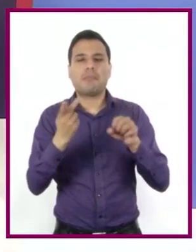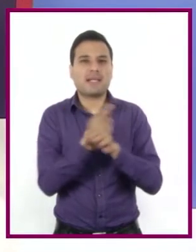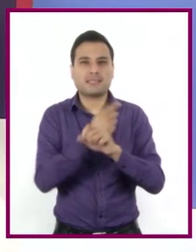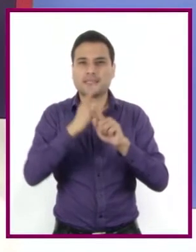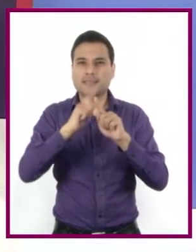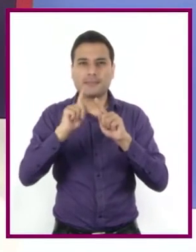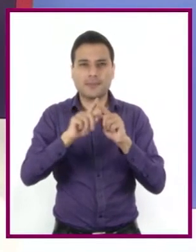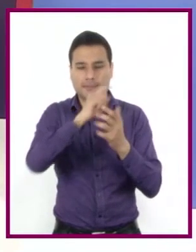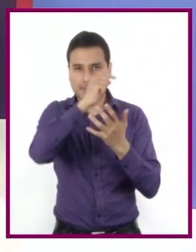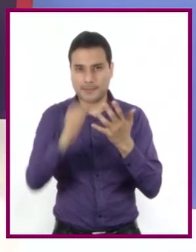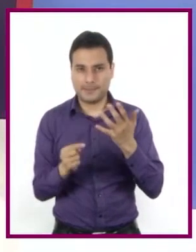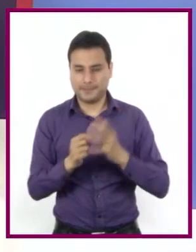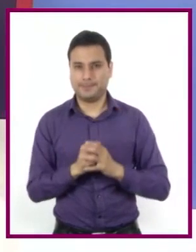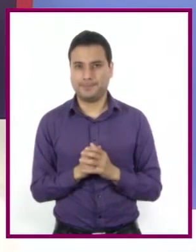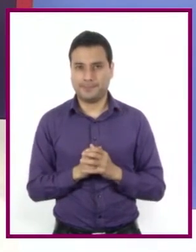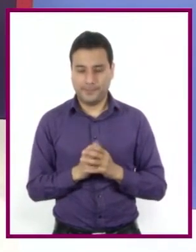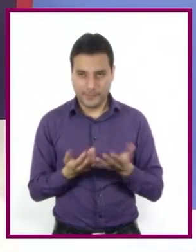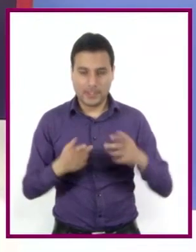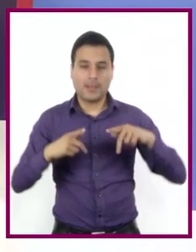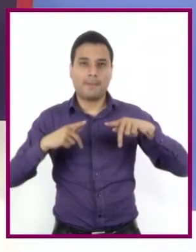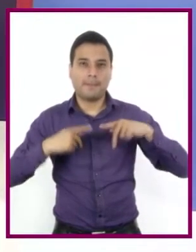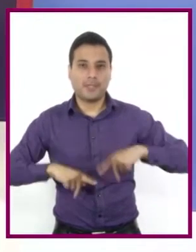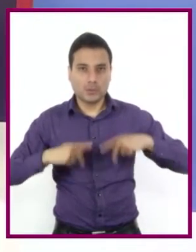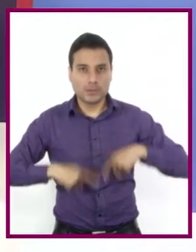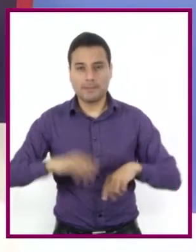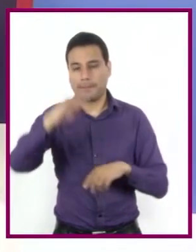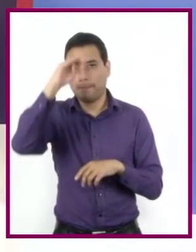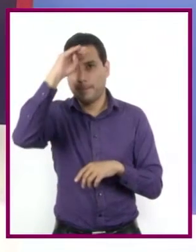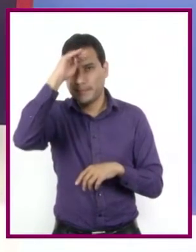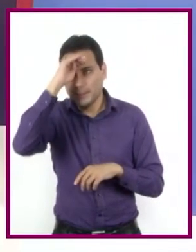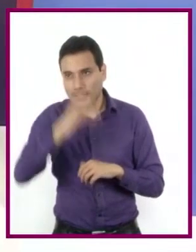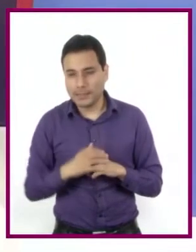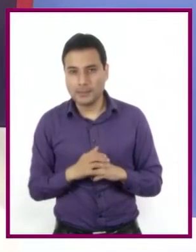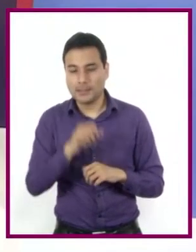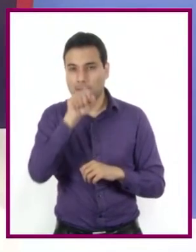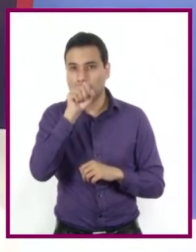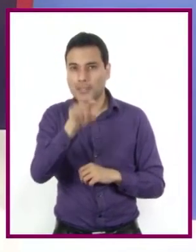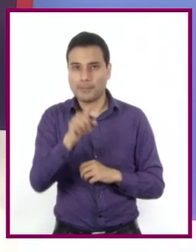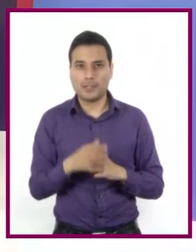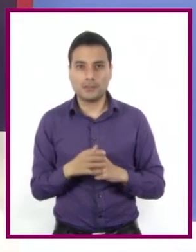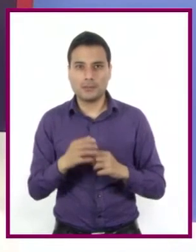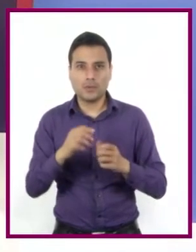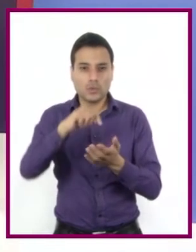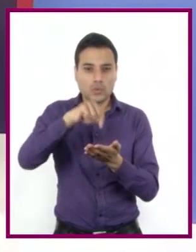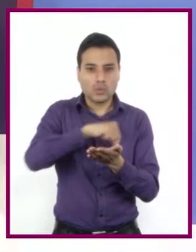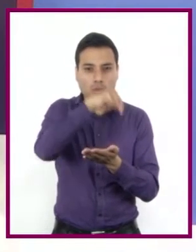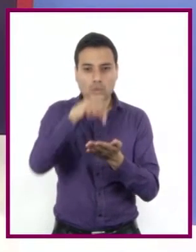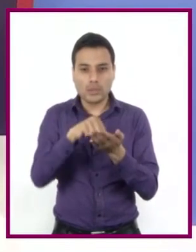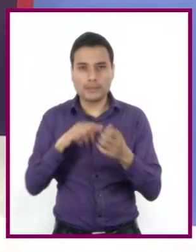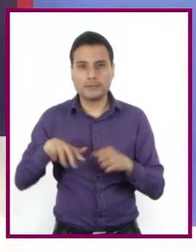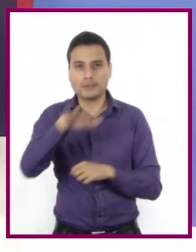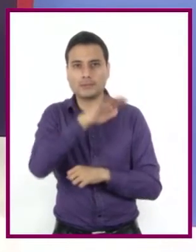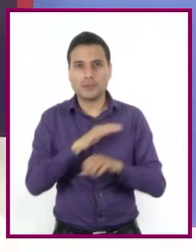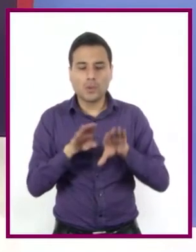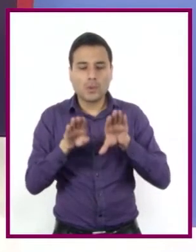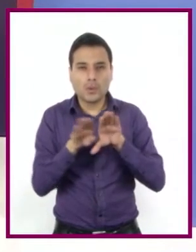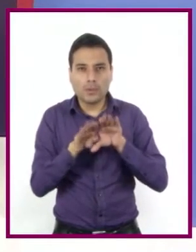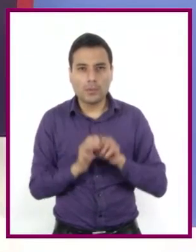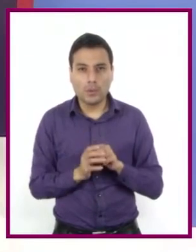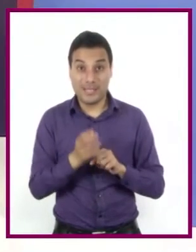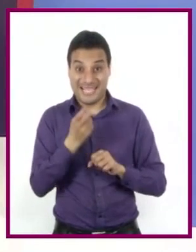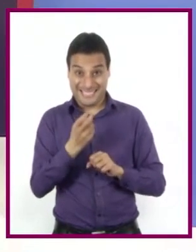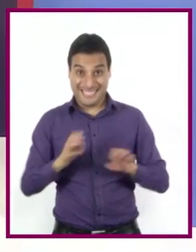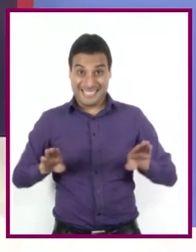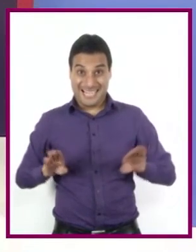sucesos históricos, los pensamientos de la gente y el espacio geográfico, de tal manera que todos estos